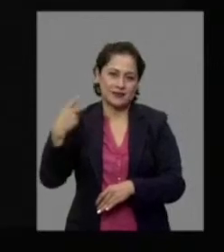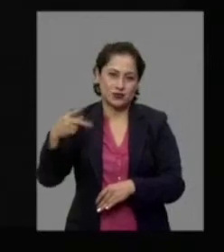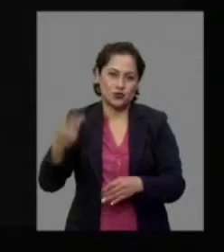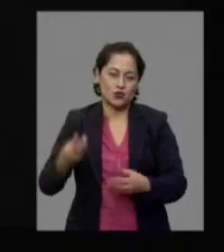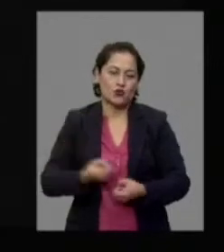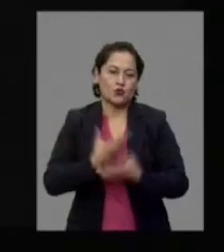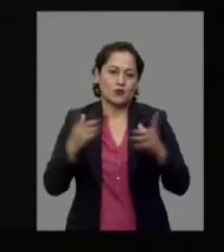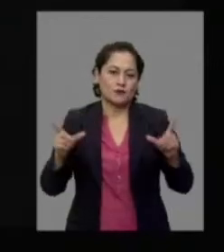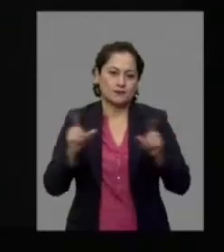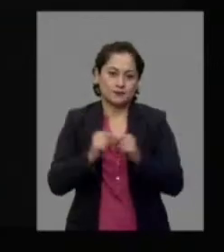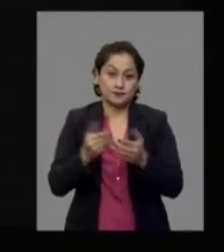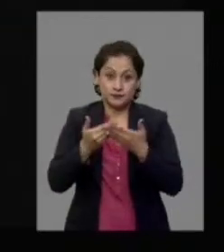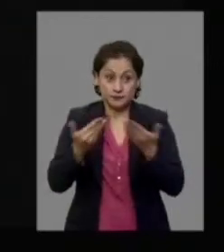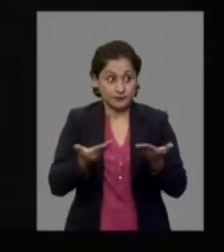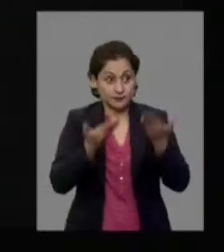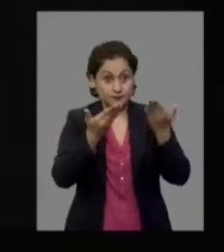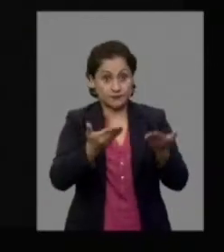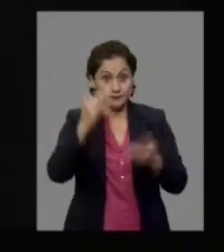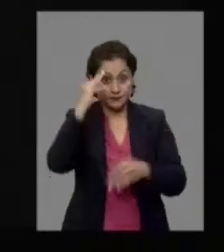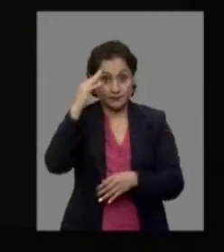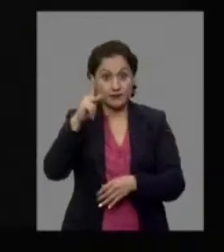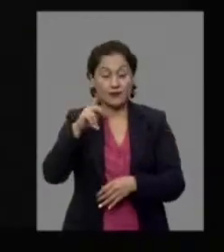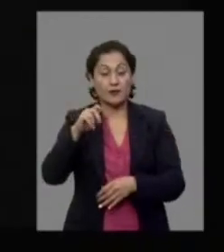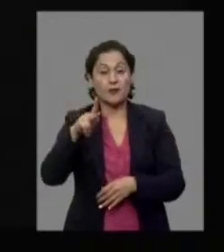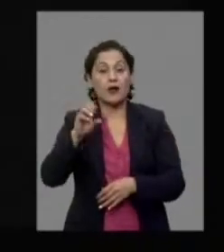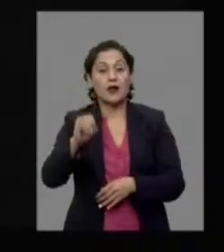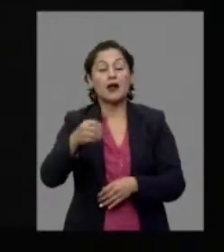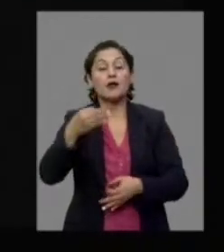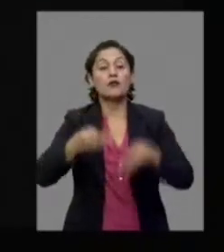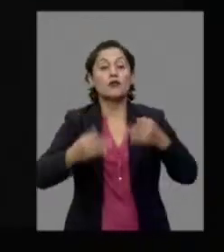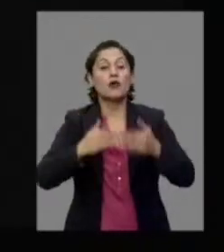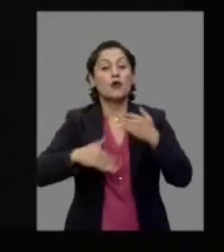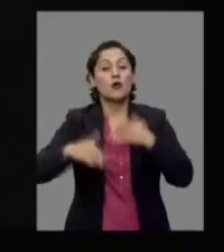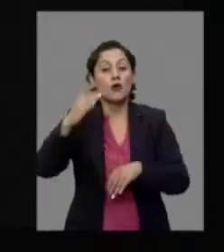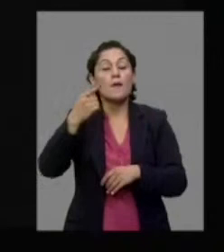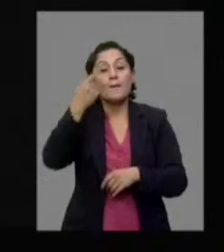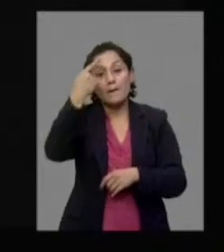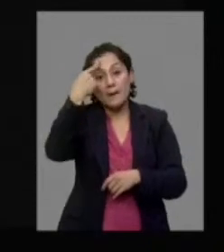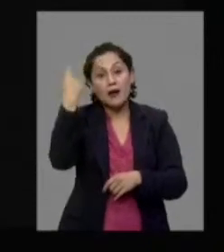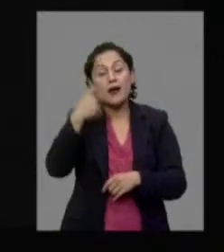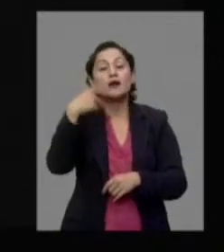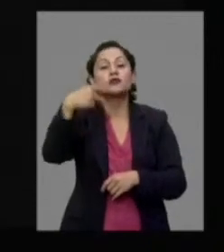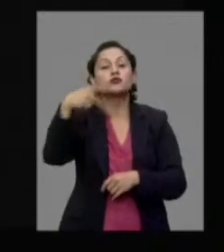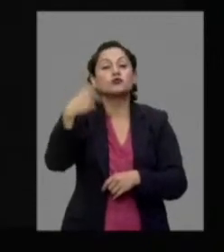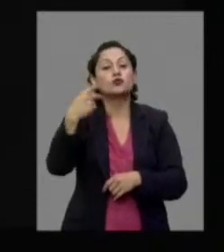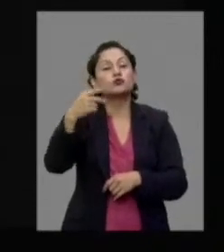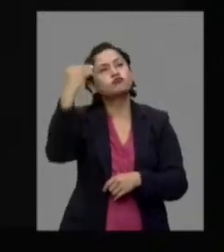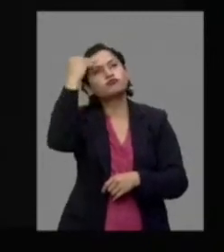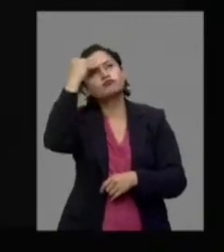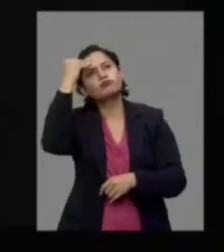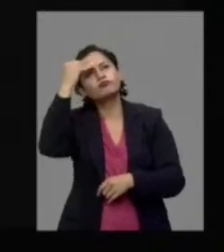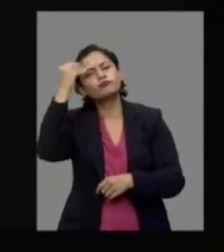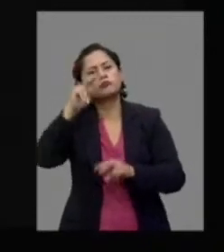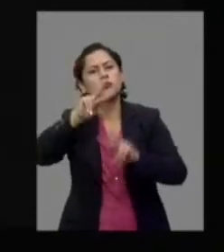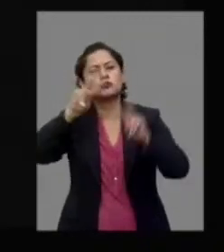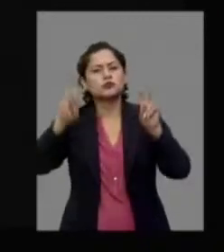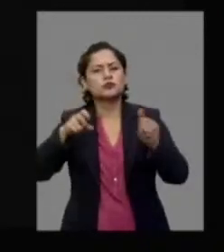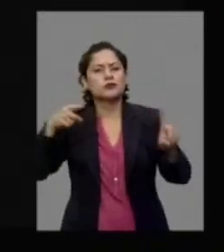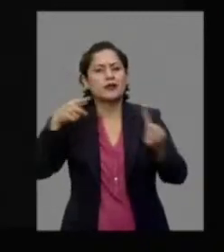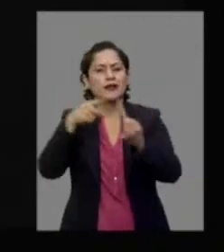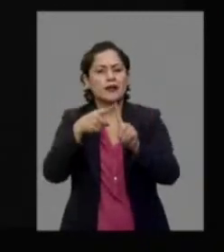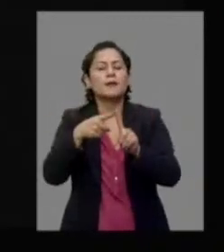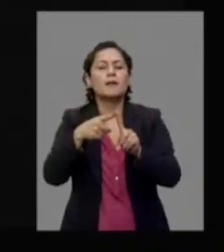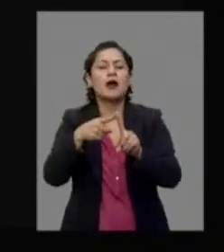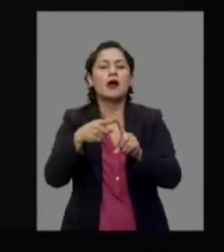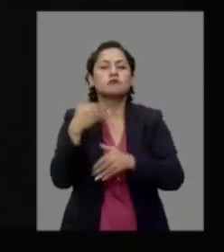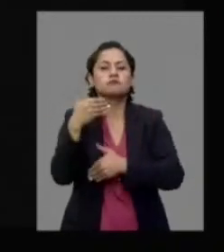para cerrar este evento, también me gustaría escucharle con sus últimas reflexiones sobre los desarrollos jurisprudenciales.